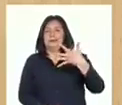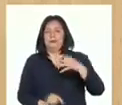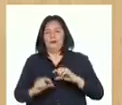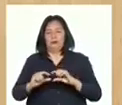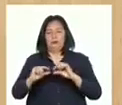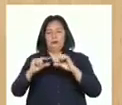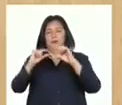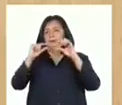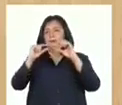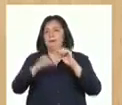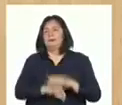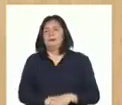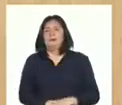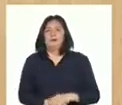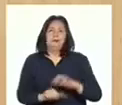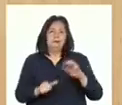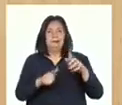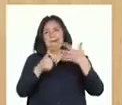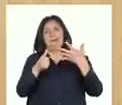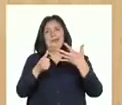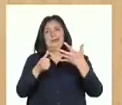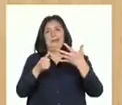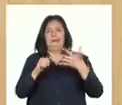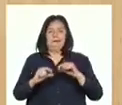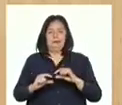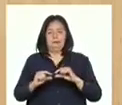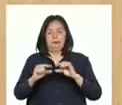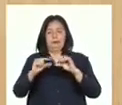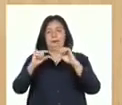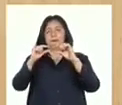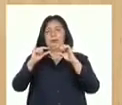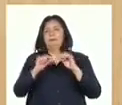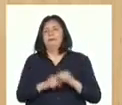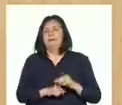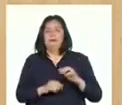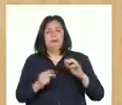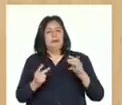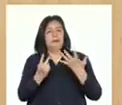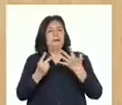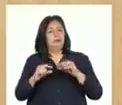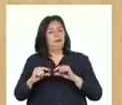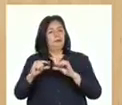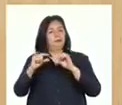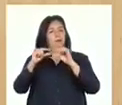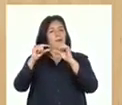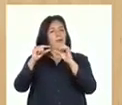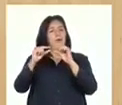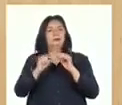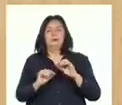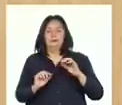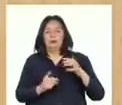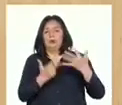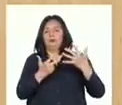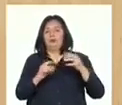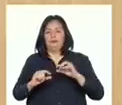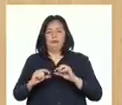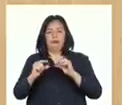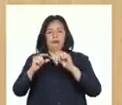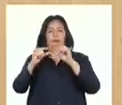5 cuadraditos. 6 cuadraditos. 7.